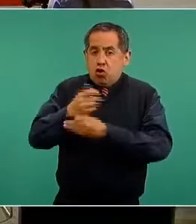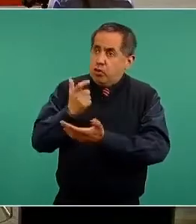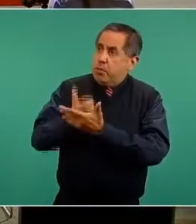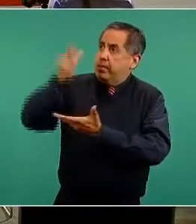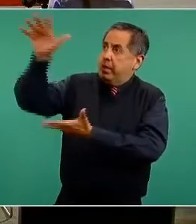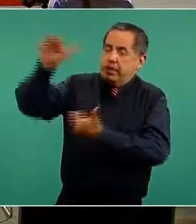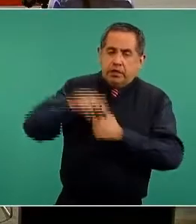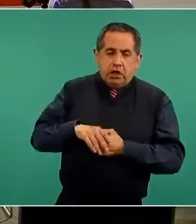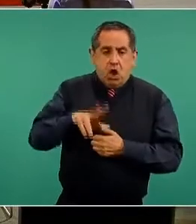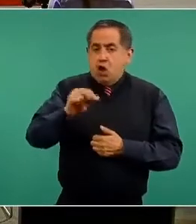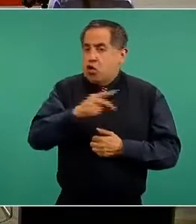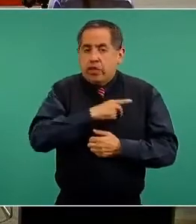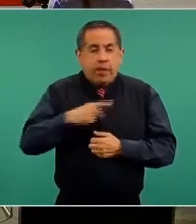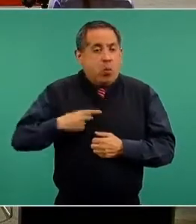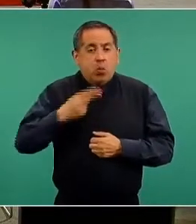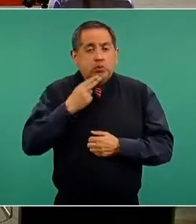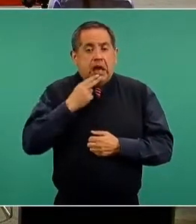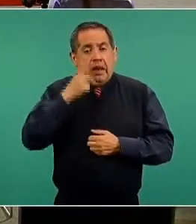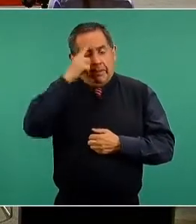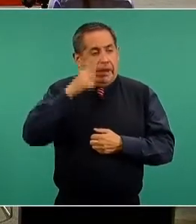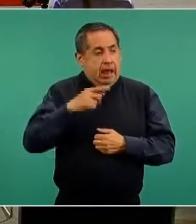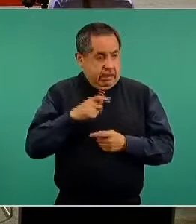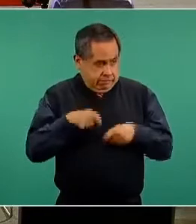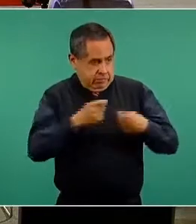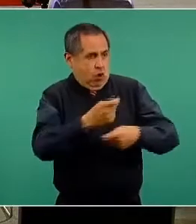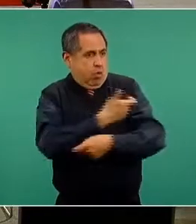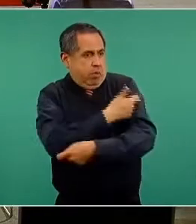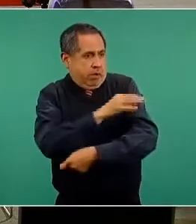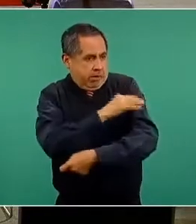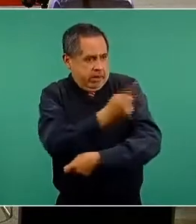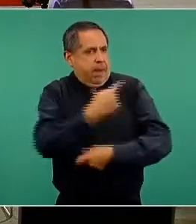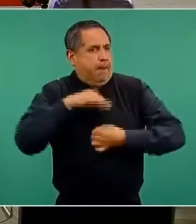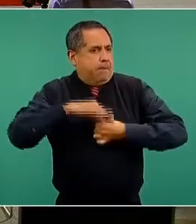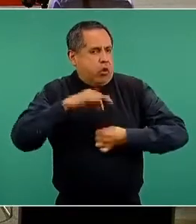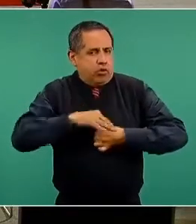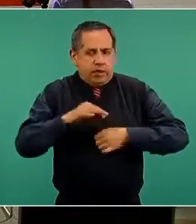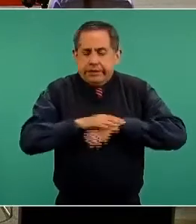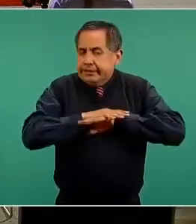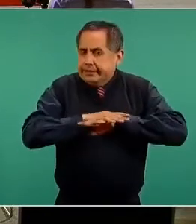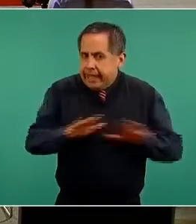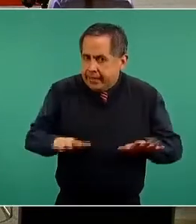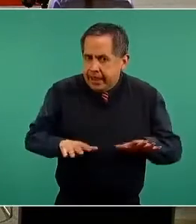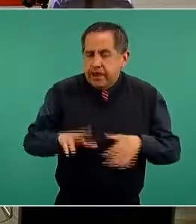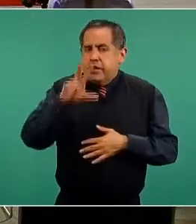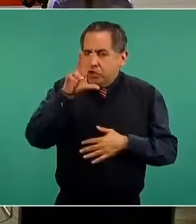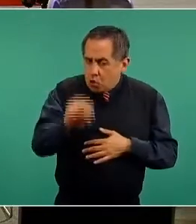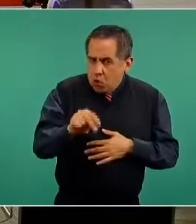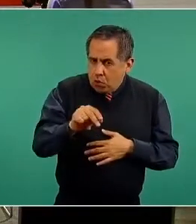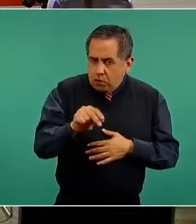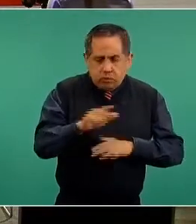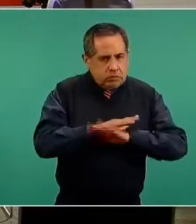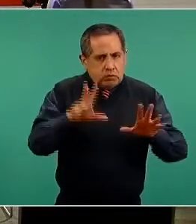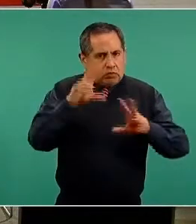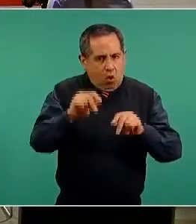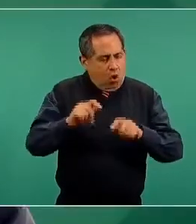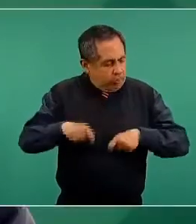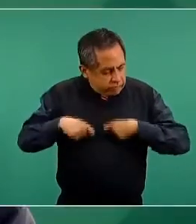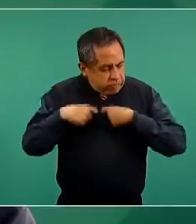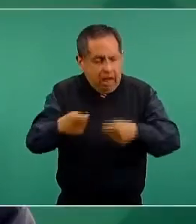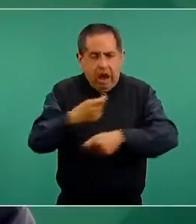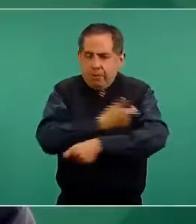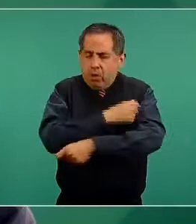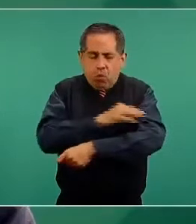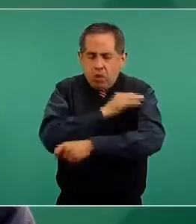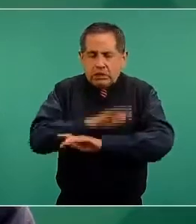debe usarse para fines distintos, como suele ponerse en la leyenda, a los objetivos del programa. Y